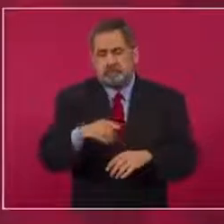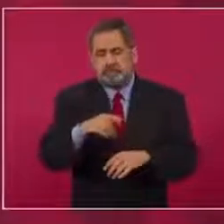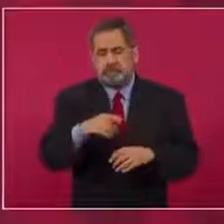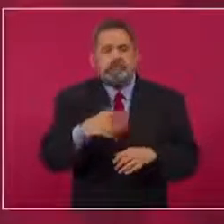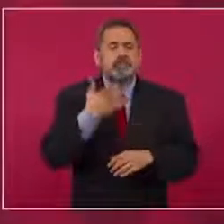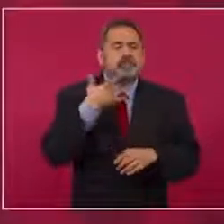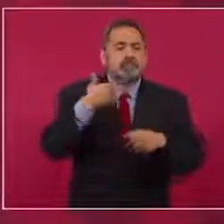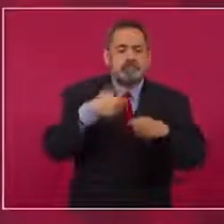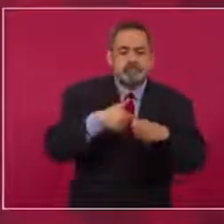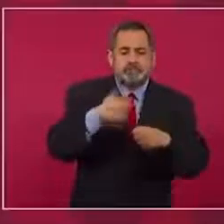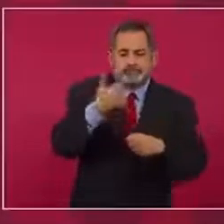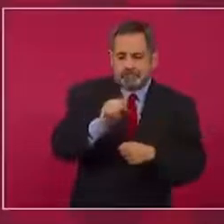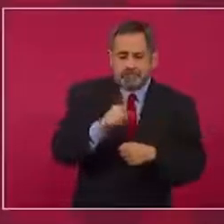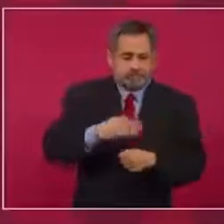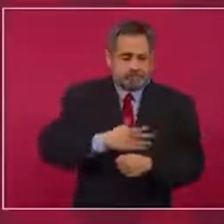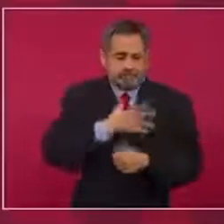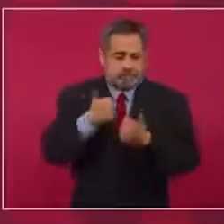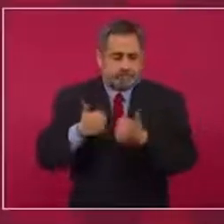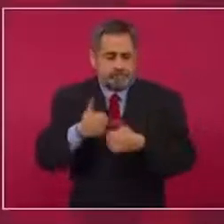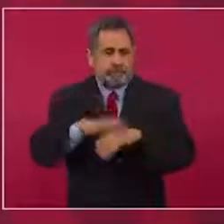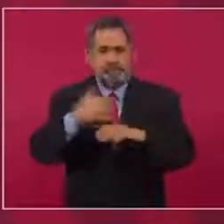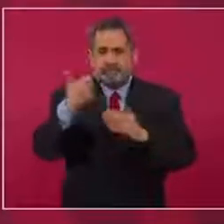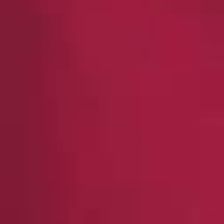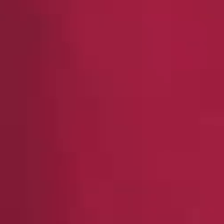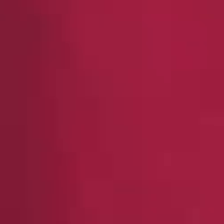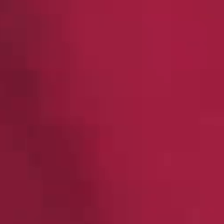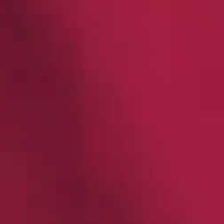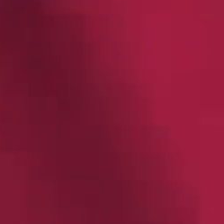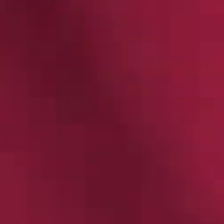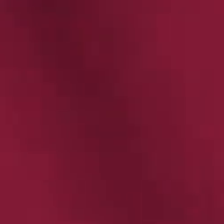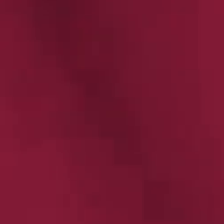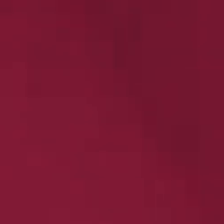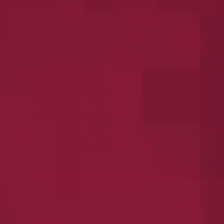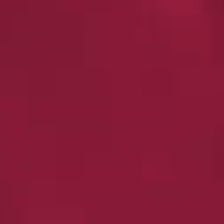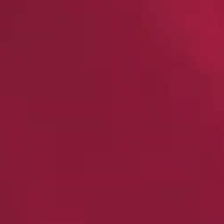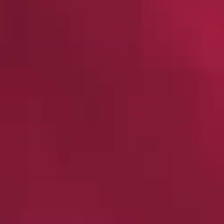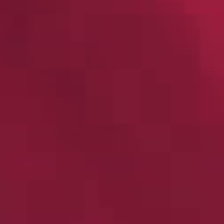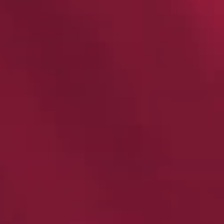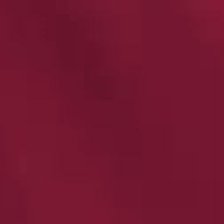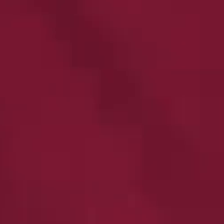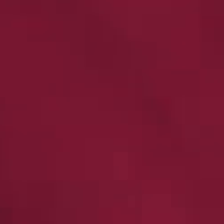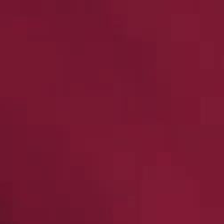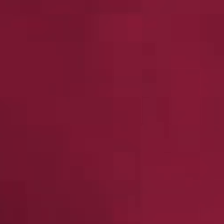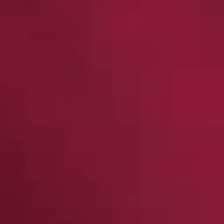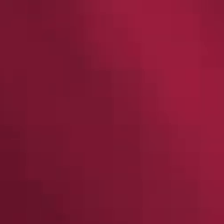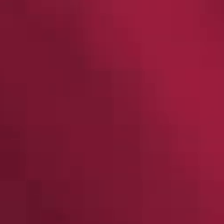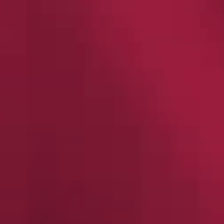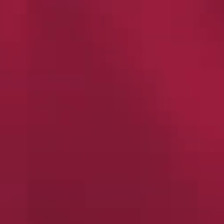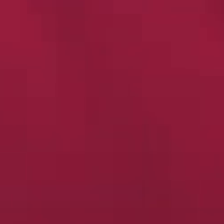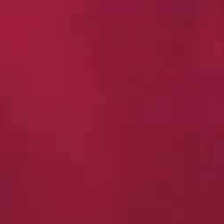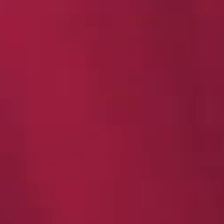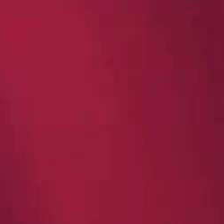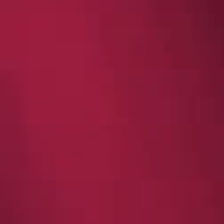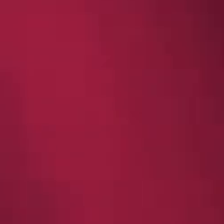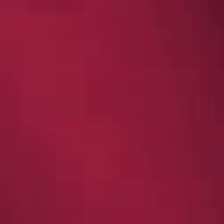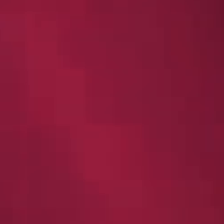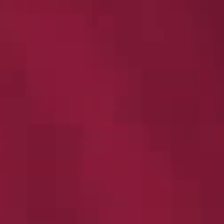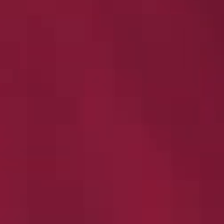el gas bienestar. Pero es un proceso. Gobierno de México.